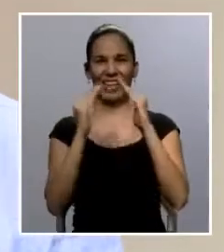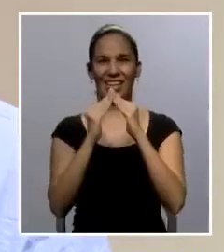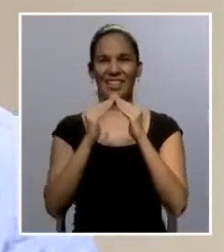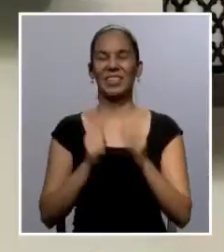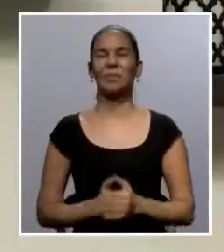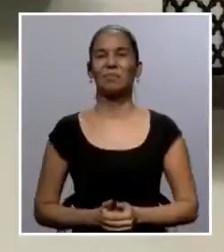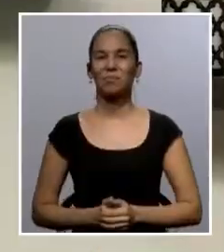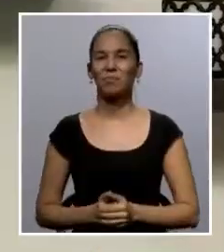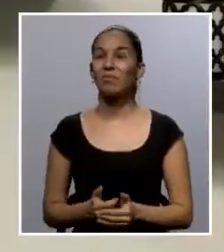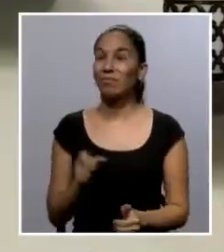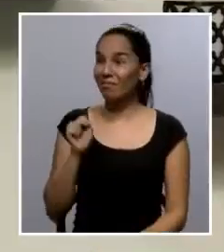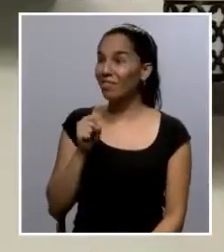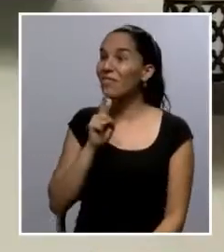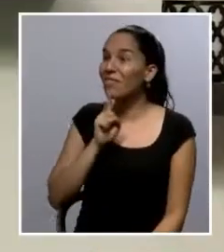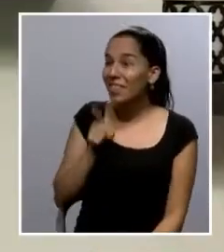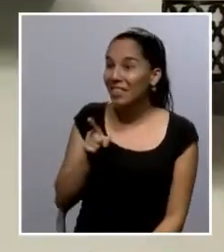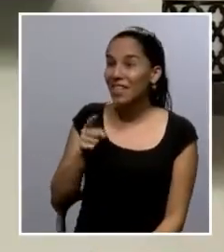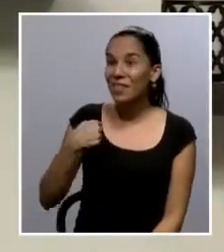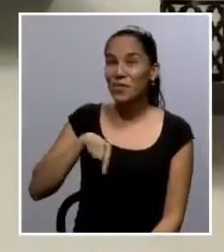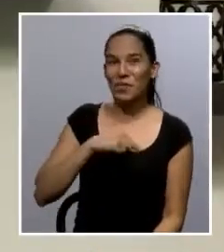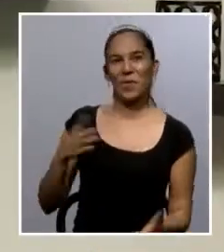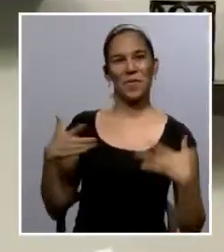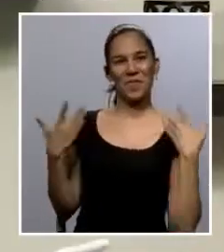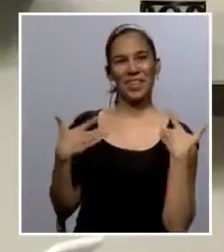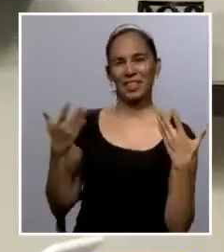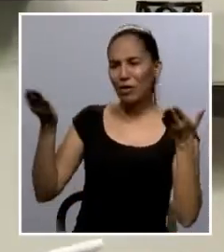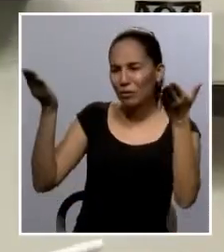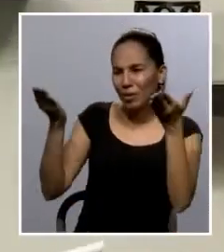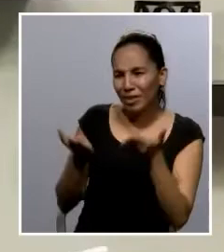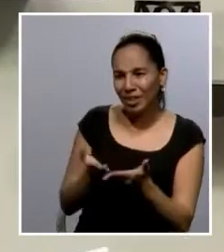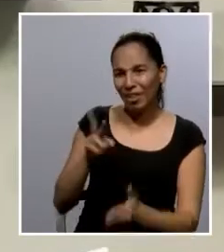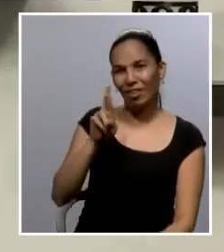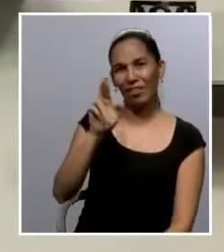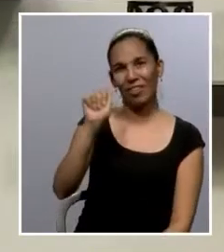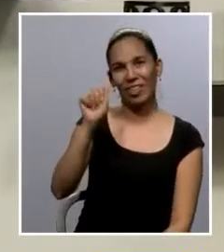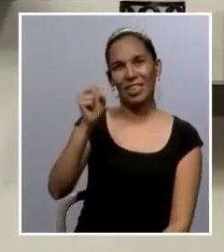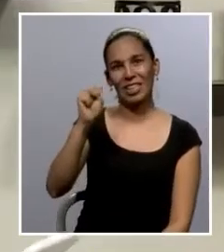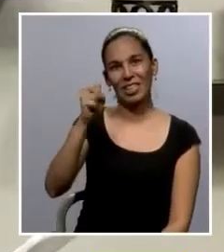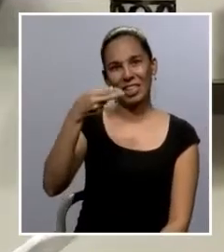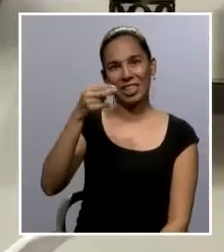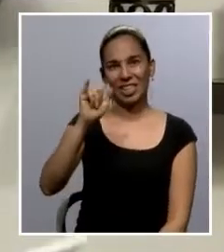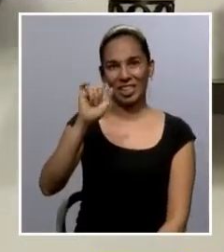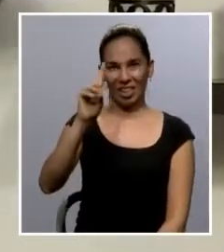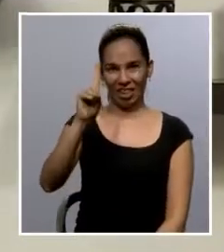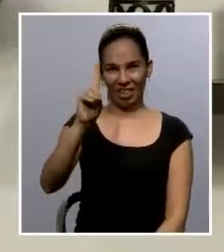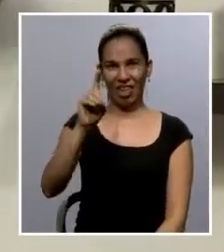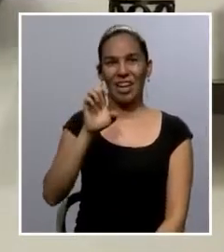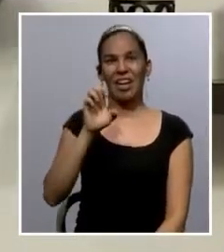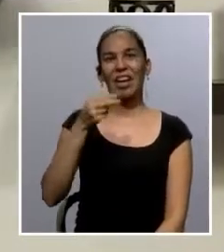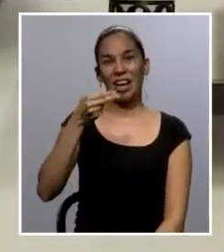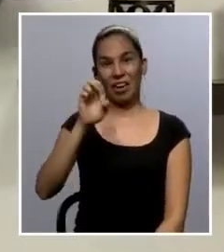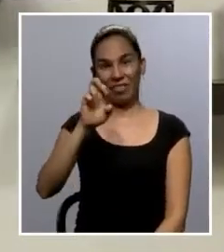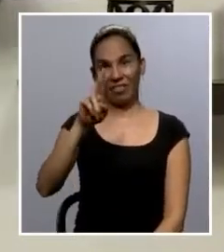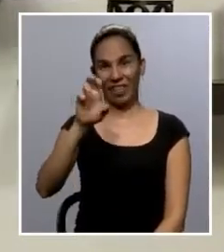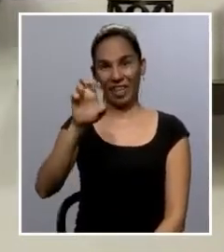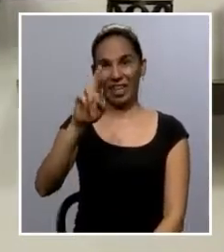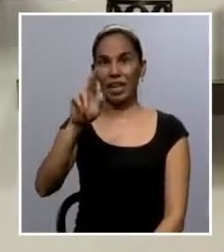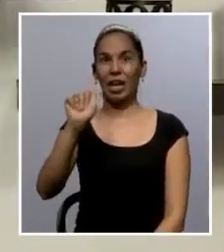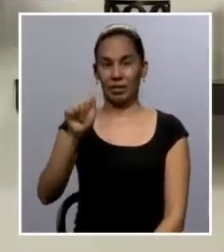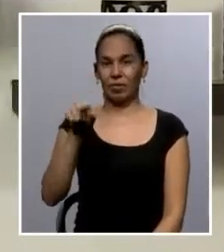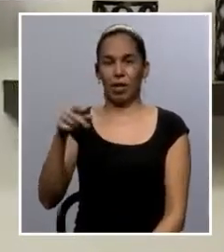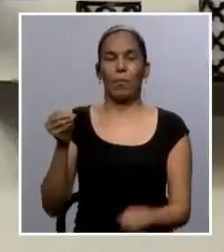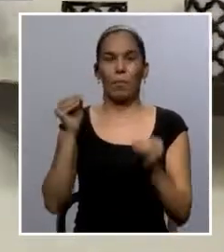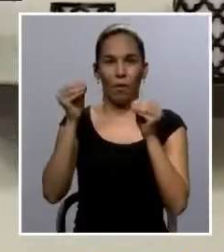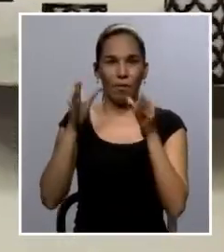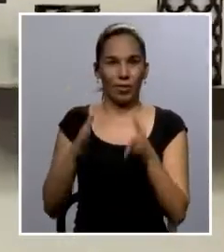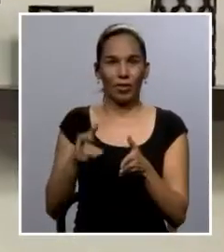bueno, nosotros muy contentos de recibir también aquí a Rashid Herrera Mora, docente también del Ministerio de Educación Pública, porque hoy no